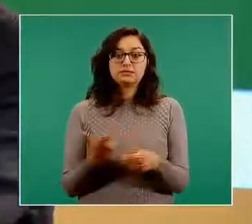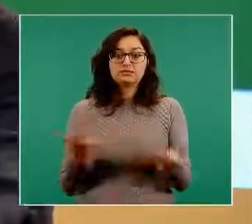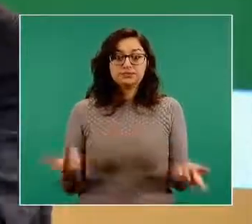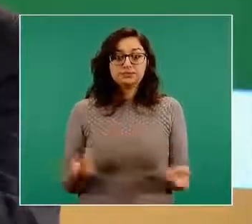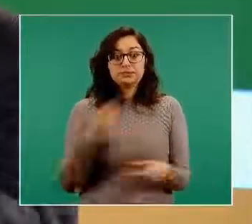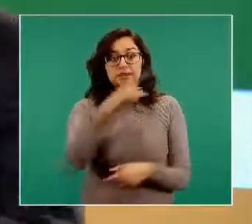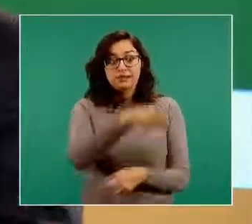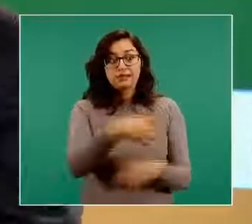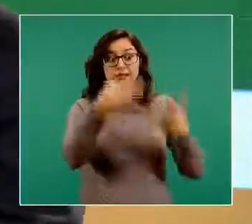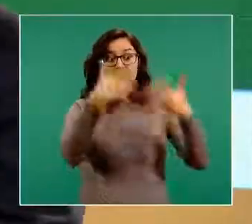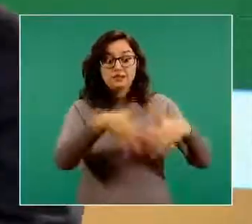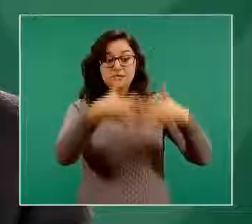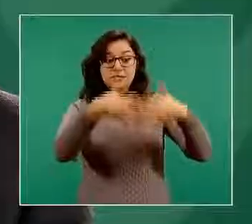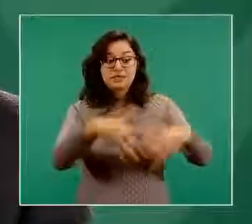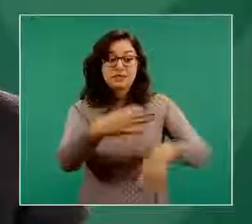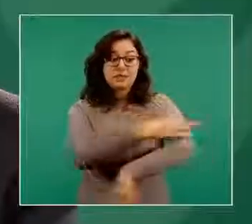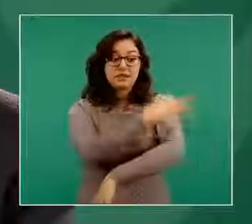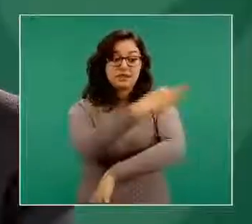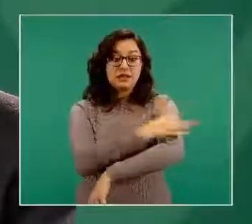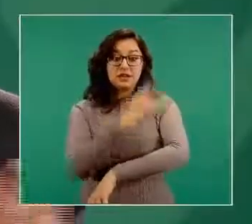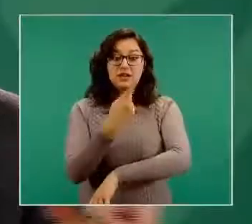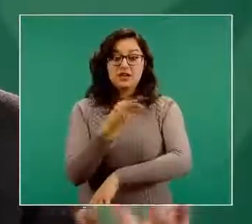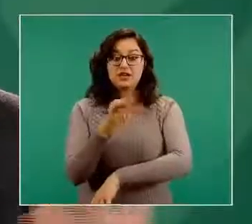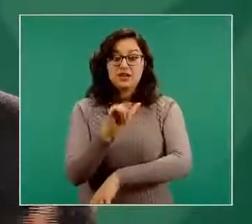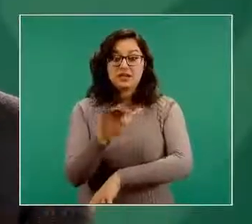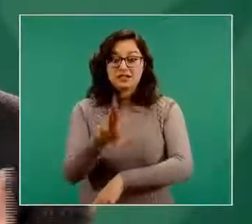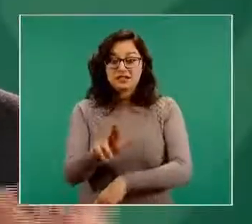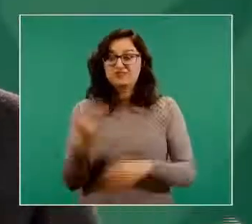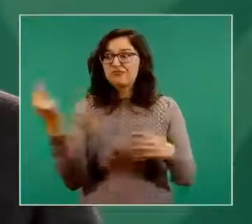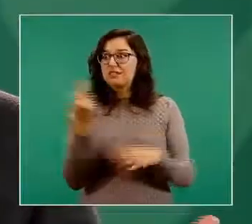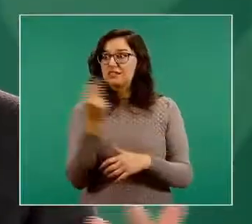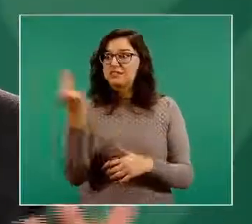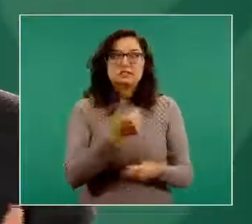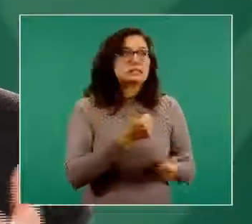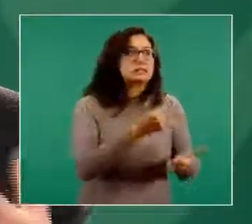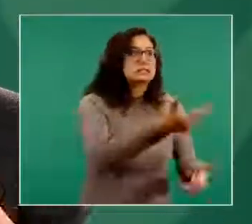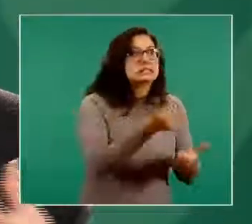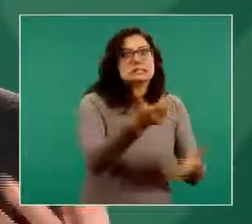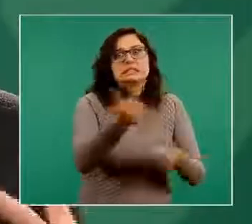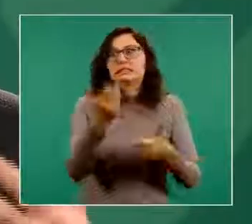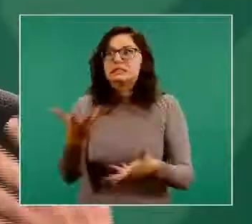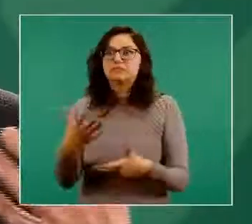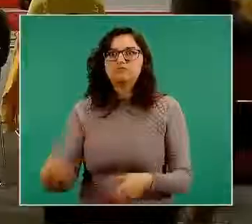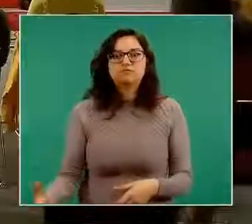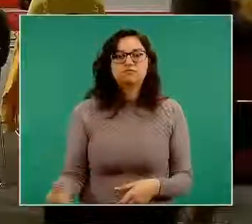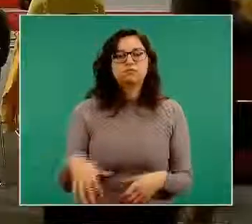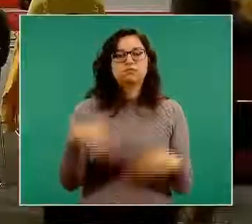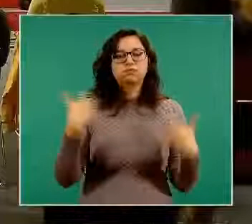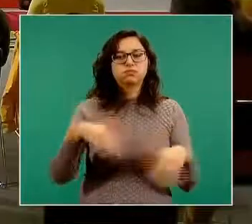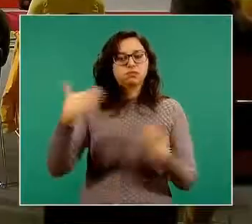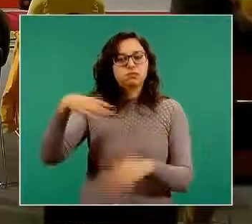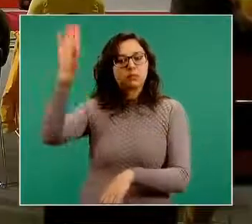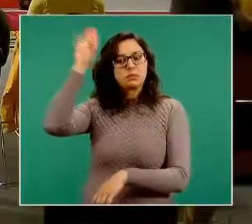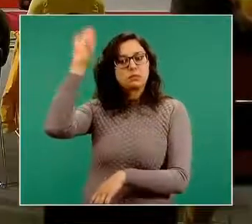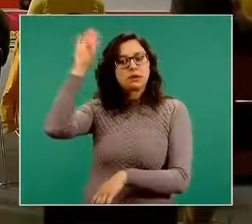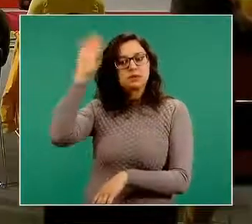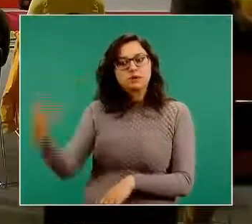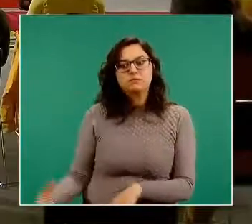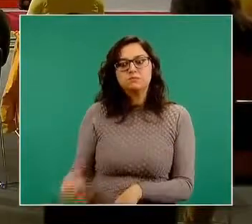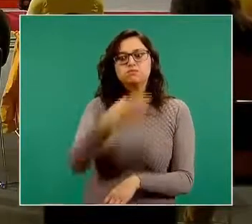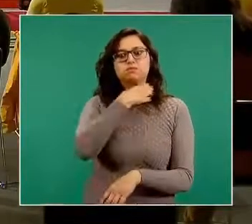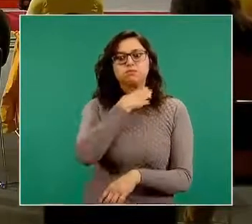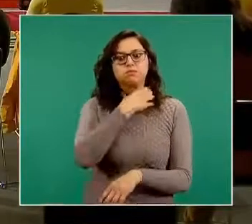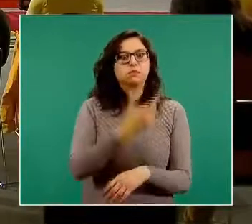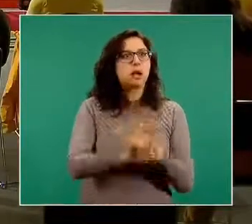Pfizer por distribuir vacunas tiene un mayor grado de presión. Tiene que cumplir con los compromisos contractuales que